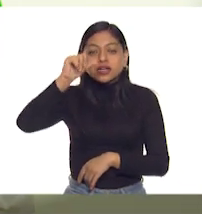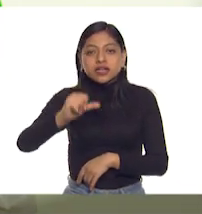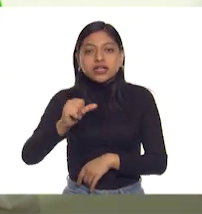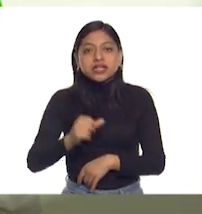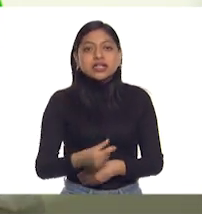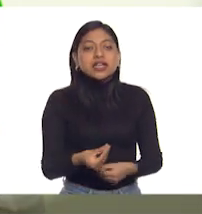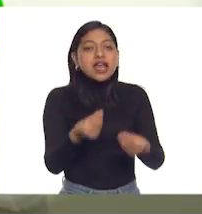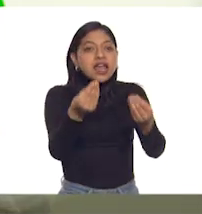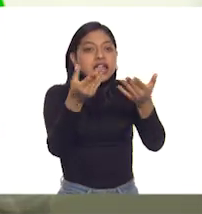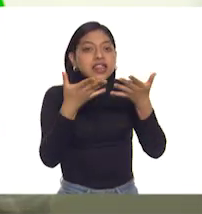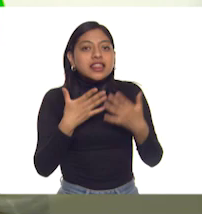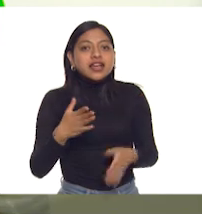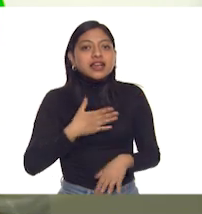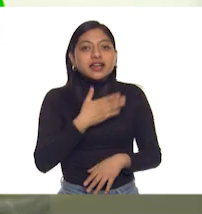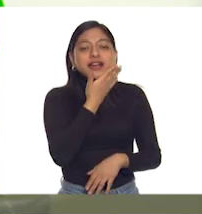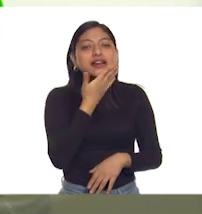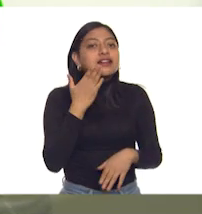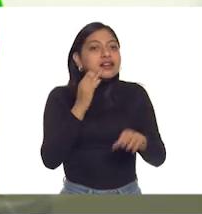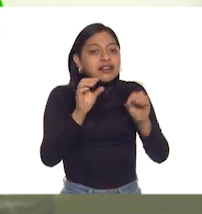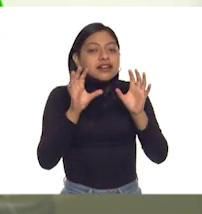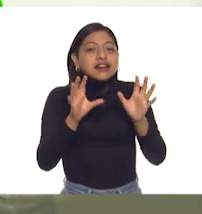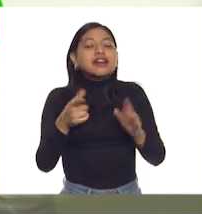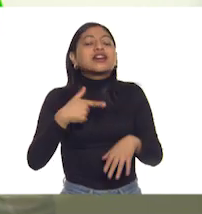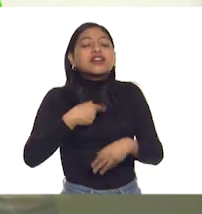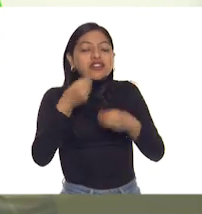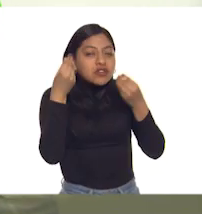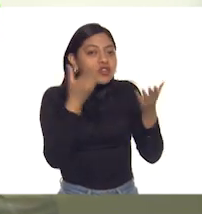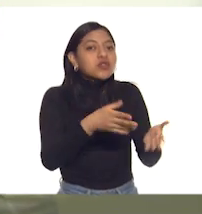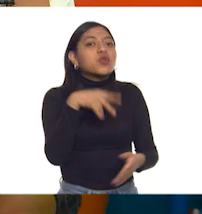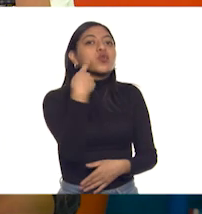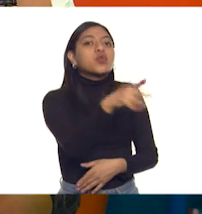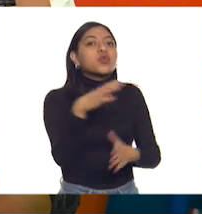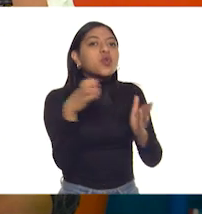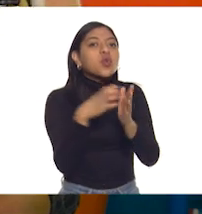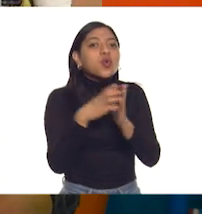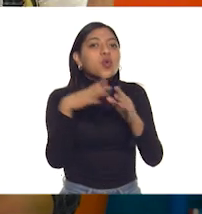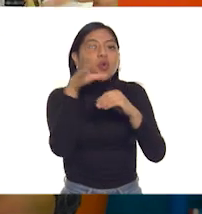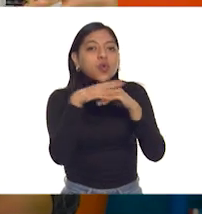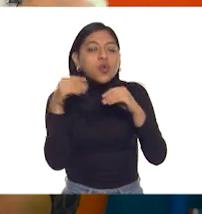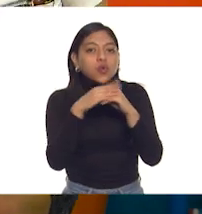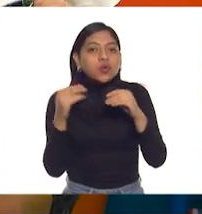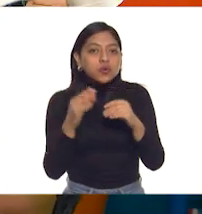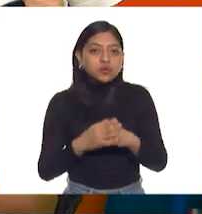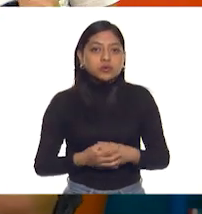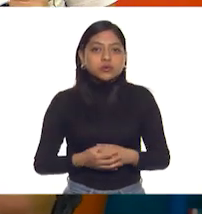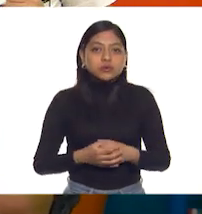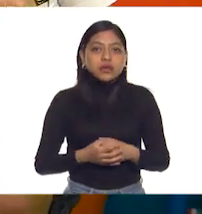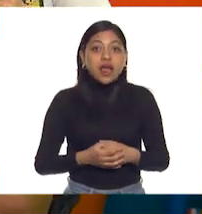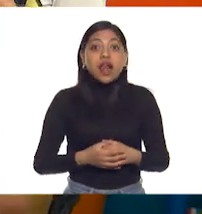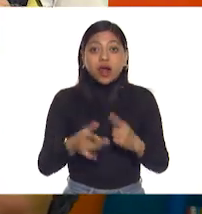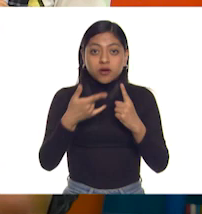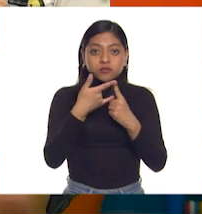Dame mi nalga y te doy tu guacal. La puerta se abrió.